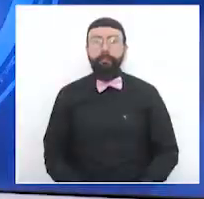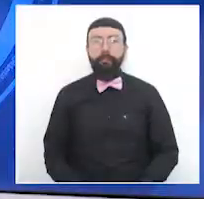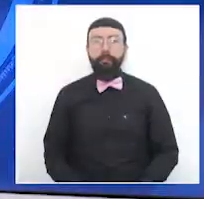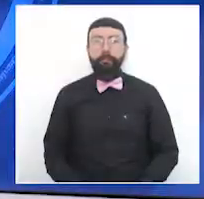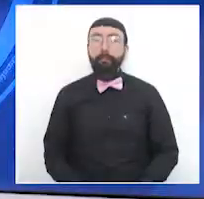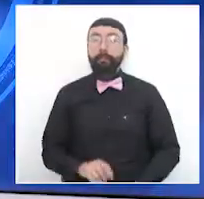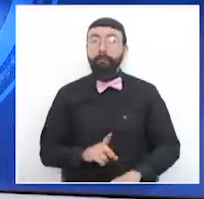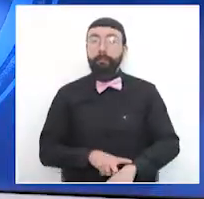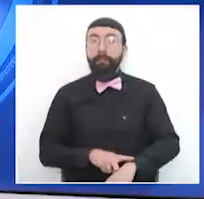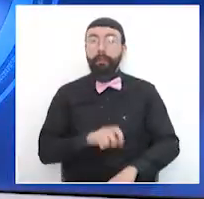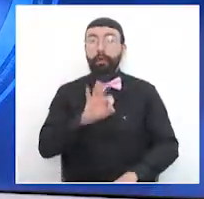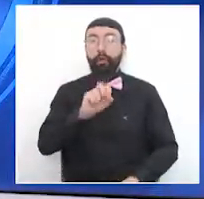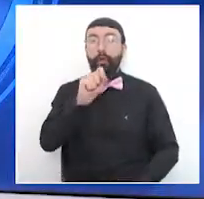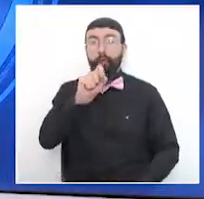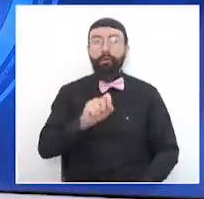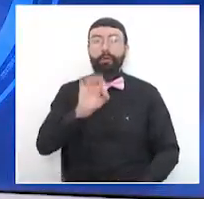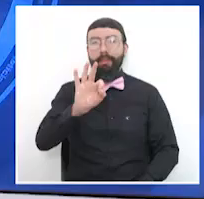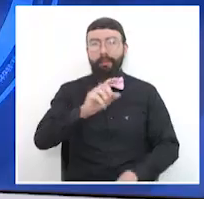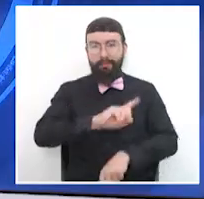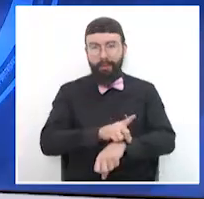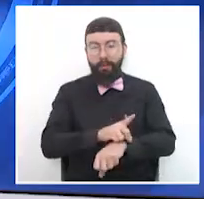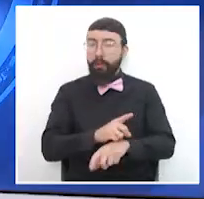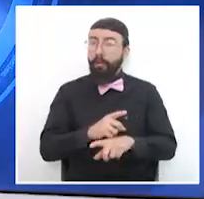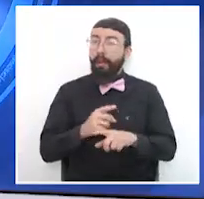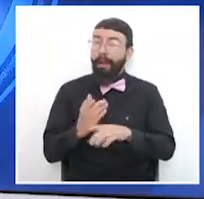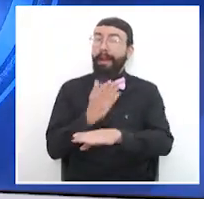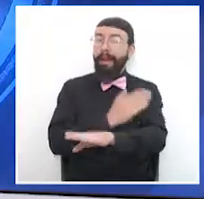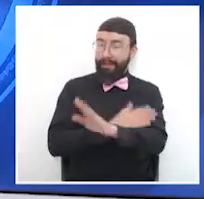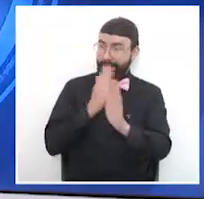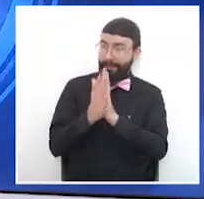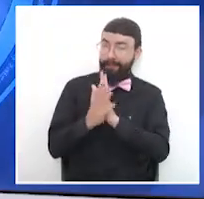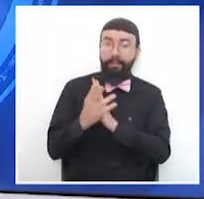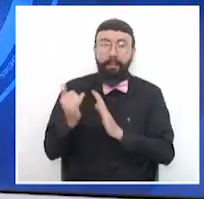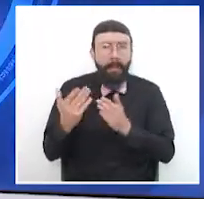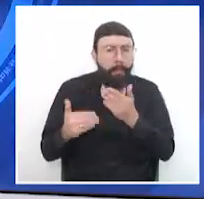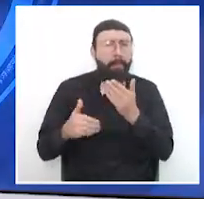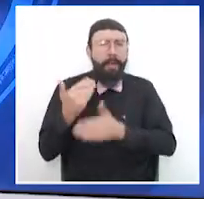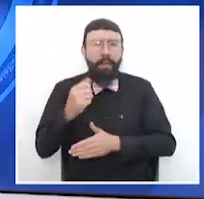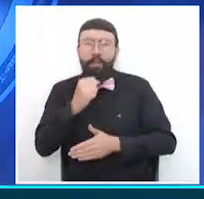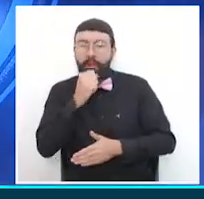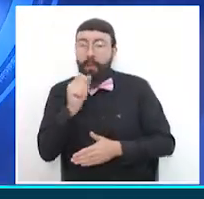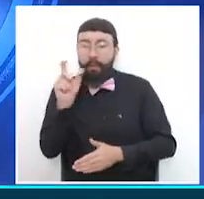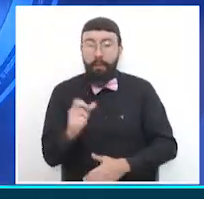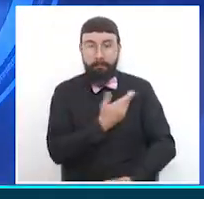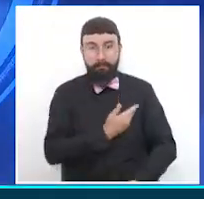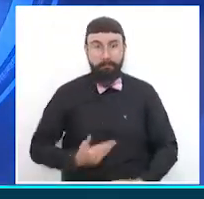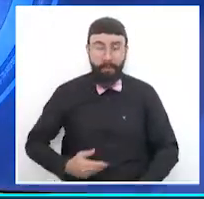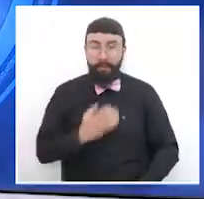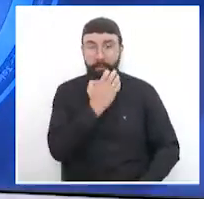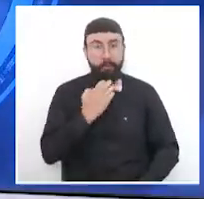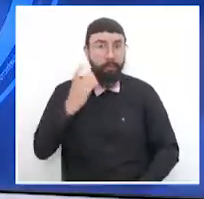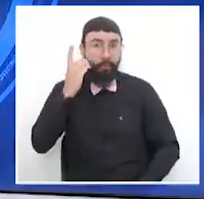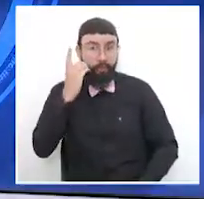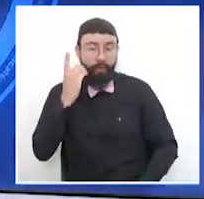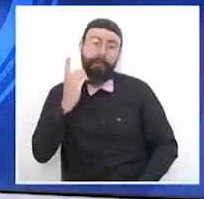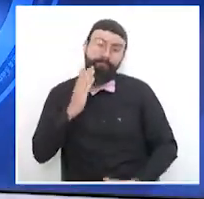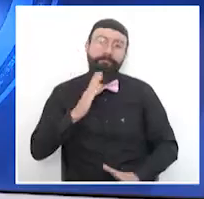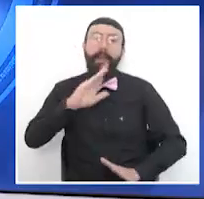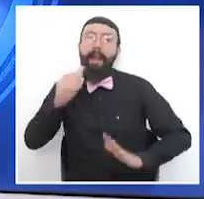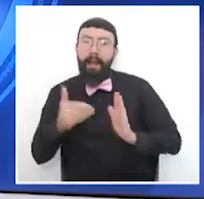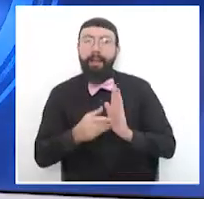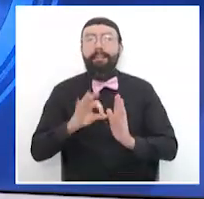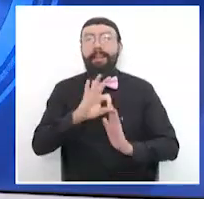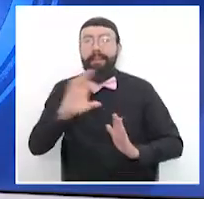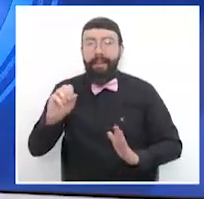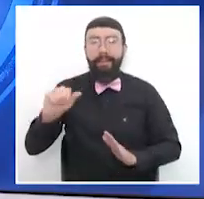Son las 8 de la noche, 3 minutos, y como les decíamos al inicio de la edición central de Telecafé Noticias, el presidente de la República pues ha extendido esta cuarentena hasta